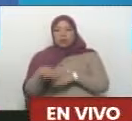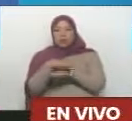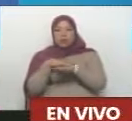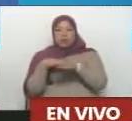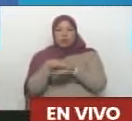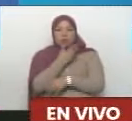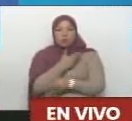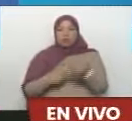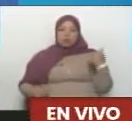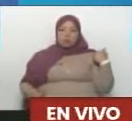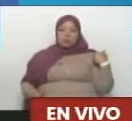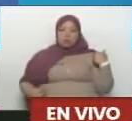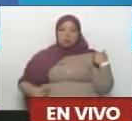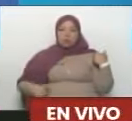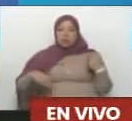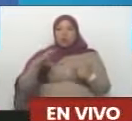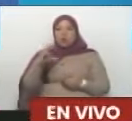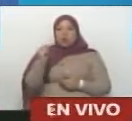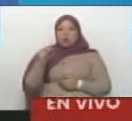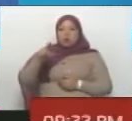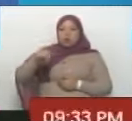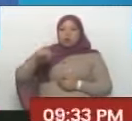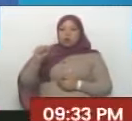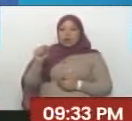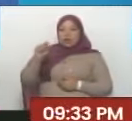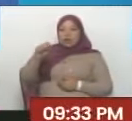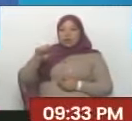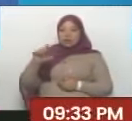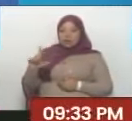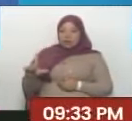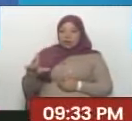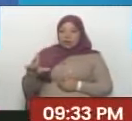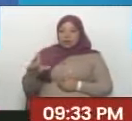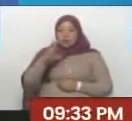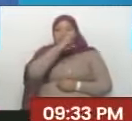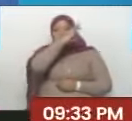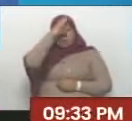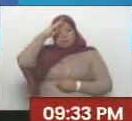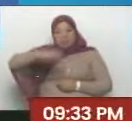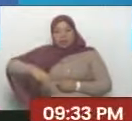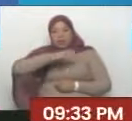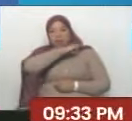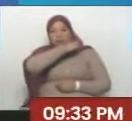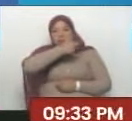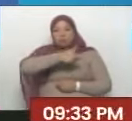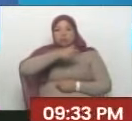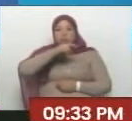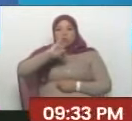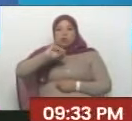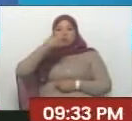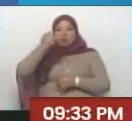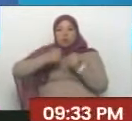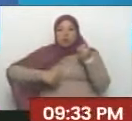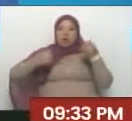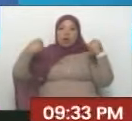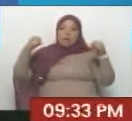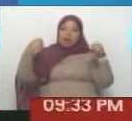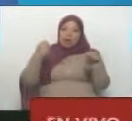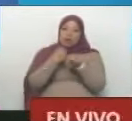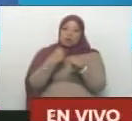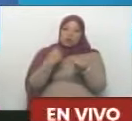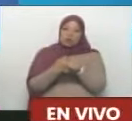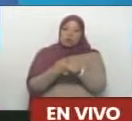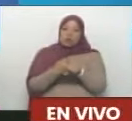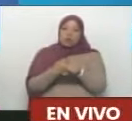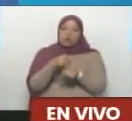ministro presidente de CONATEL, general Márquez, eso es con usted. Dar cumplimiento estricto